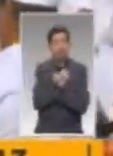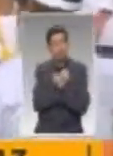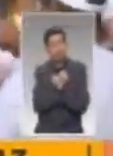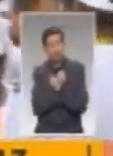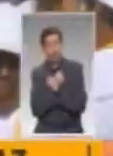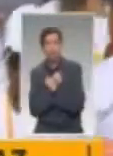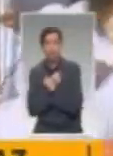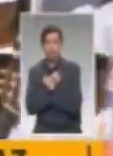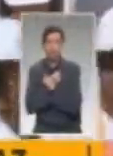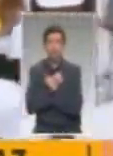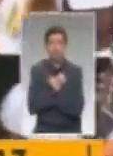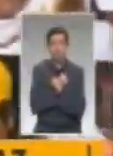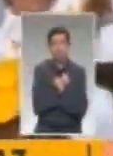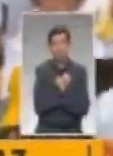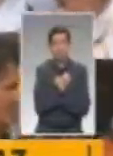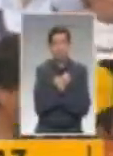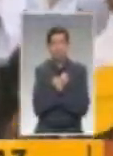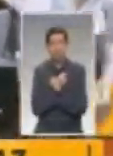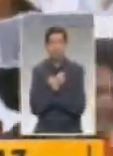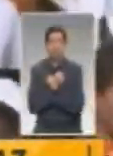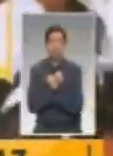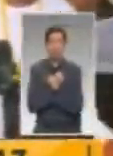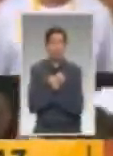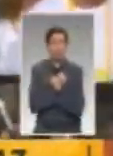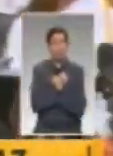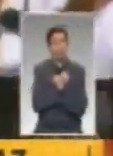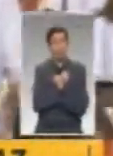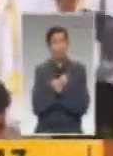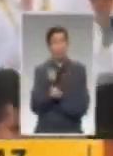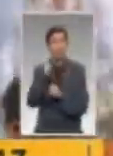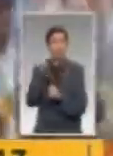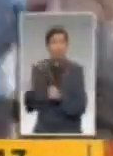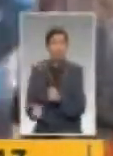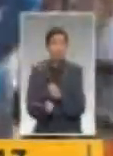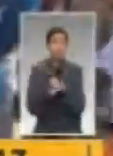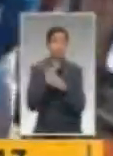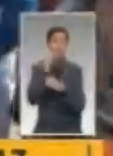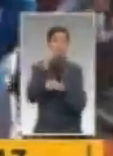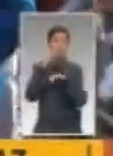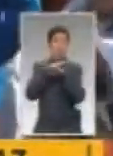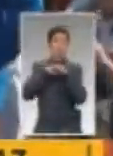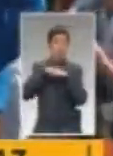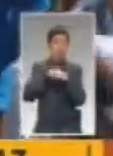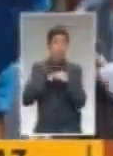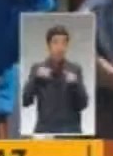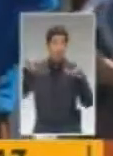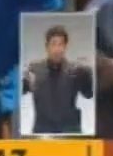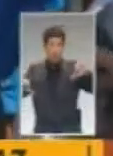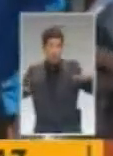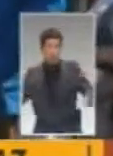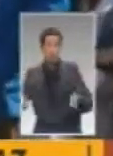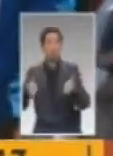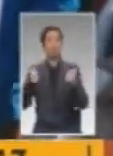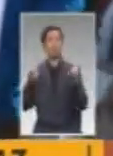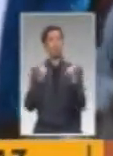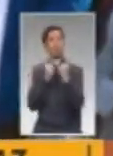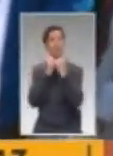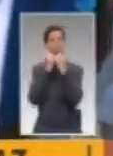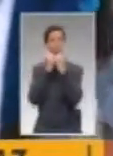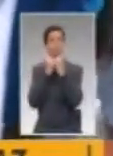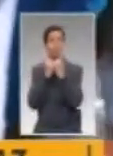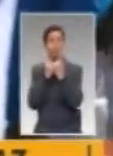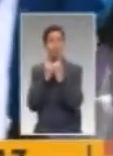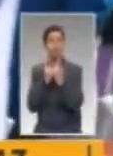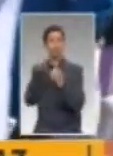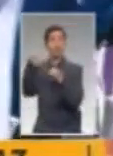rato, que es tan importante, la homilía del Papa, para continuar después en la parte final con el rito de la Eucaristía y de la